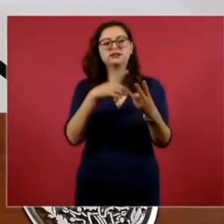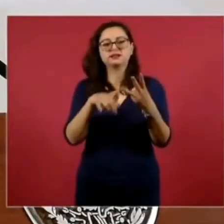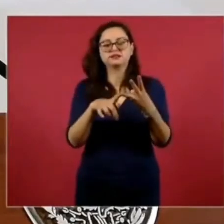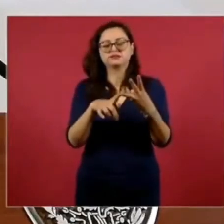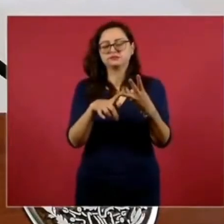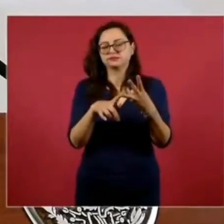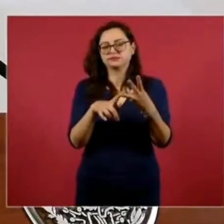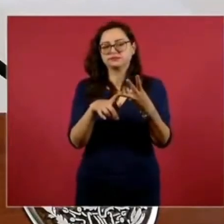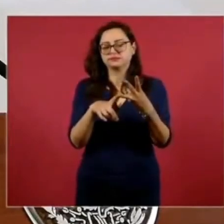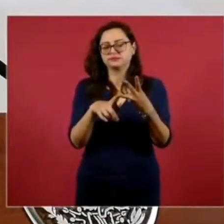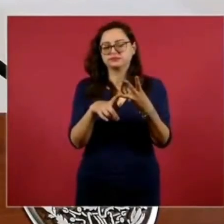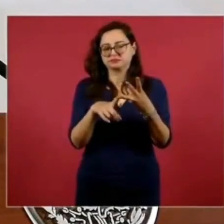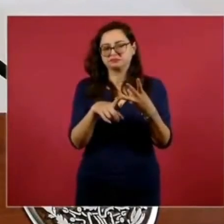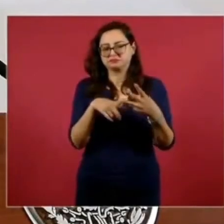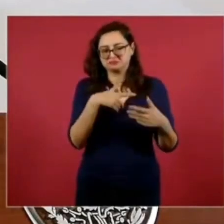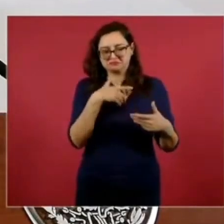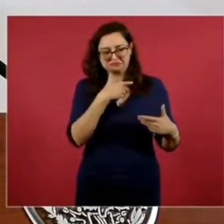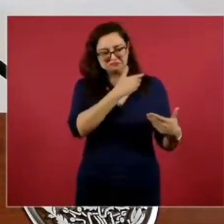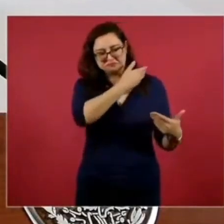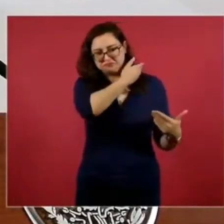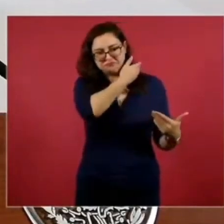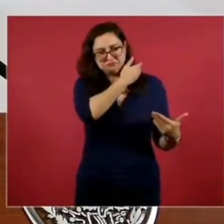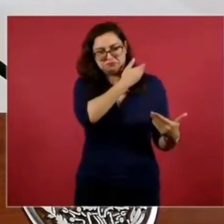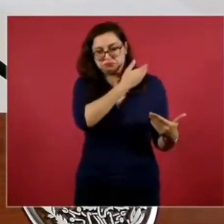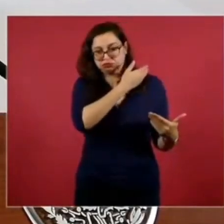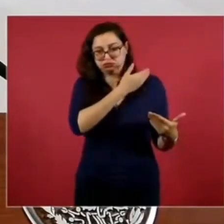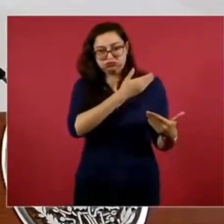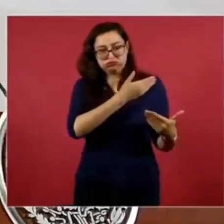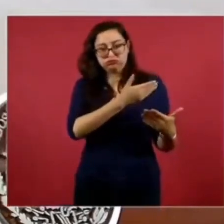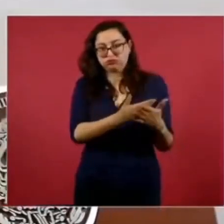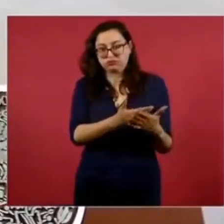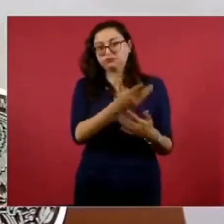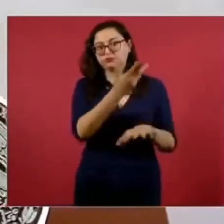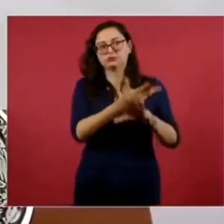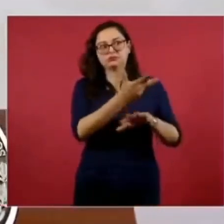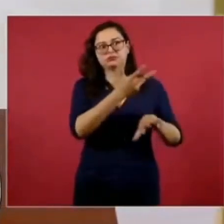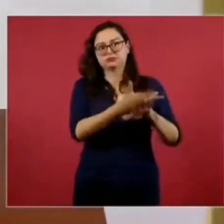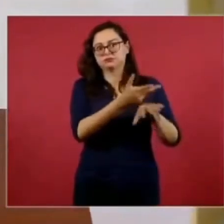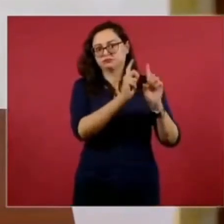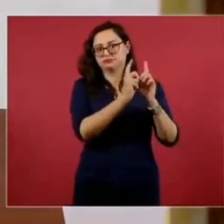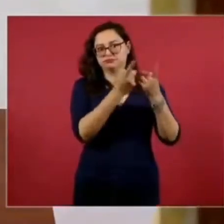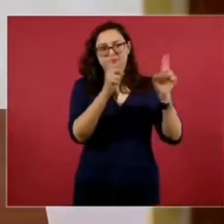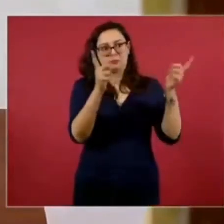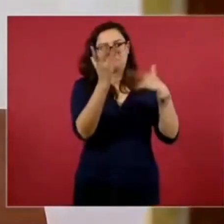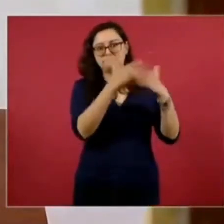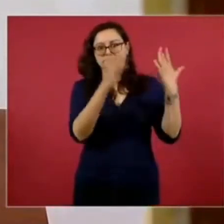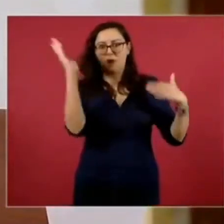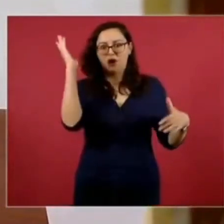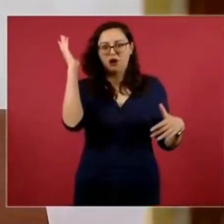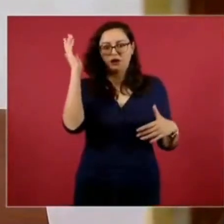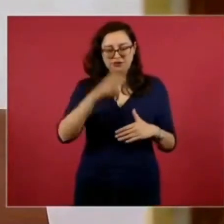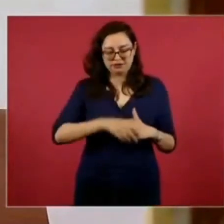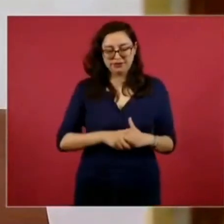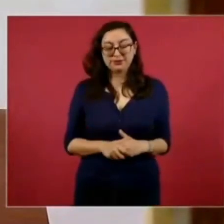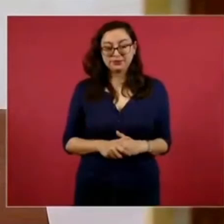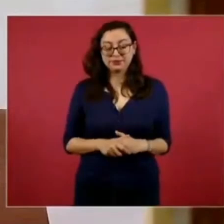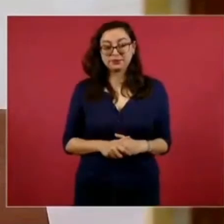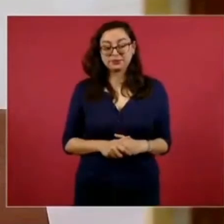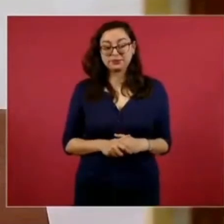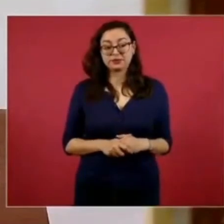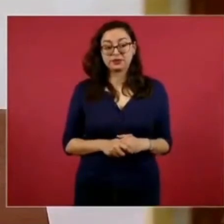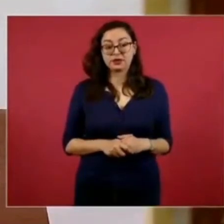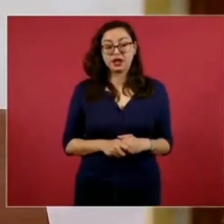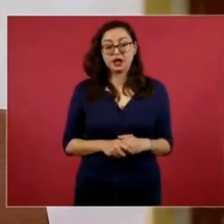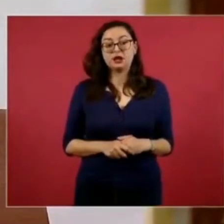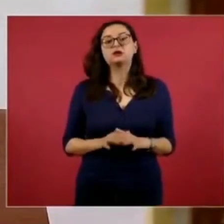jurídica que llevó al desarrollo de esa gran nación muchas cosas